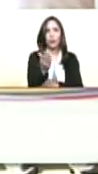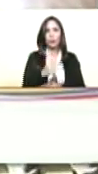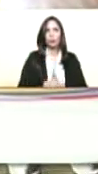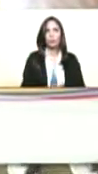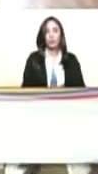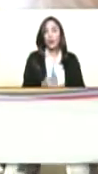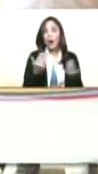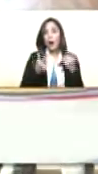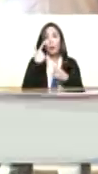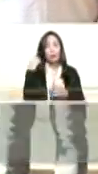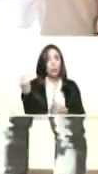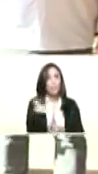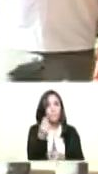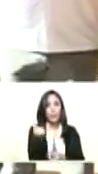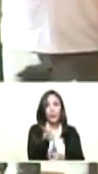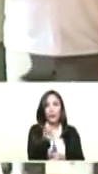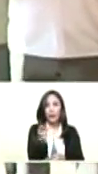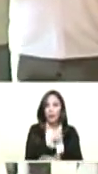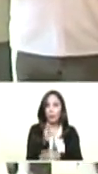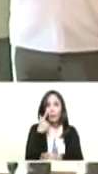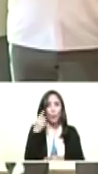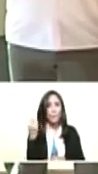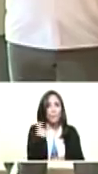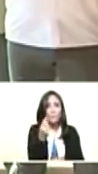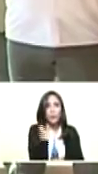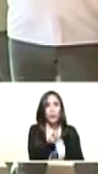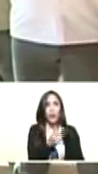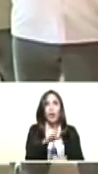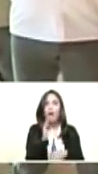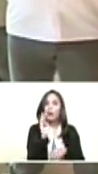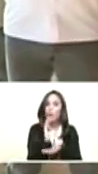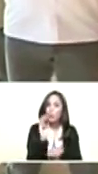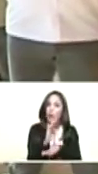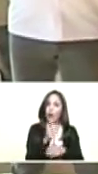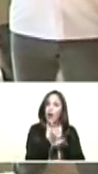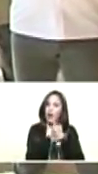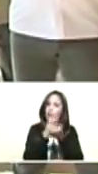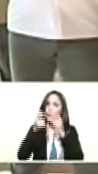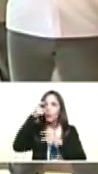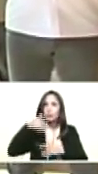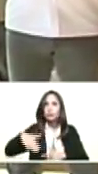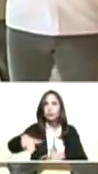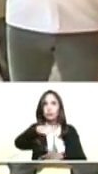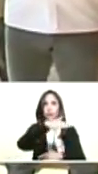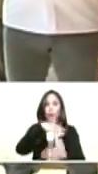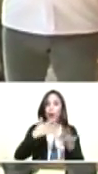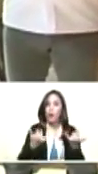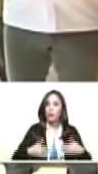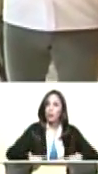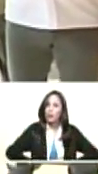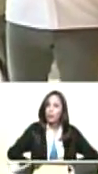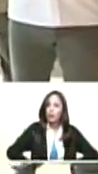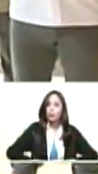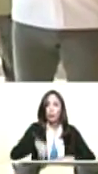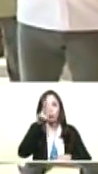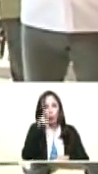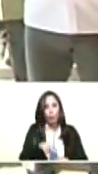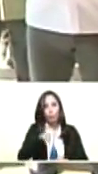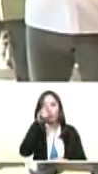mil oídos, porque hay que proteger al pueblo. El esfuerzo que hacemos es tan grande. Miren, nosotros, entre el